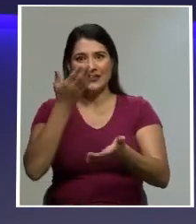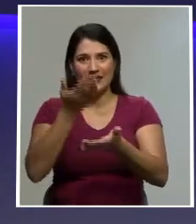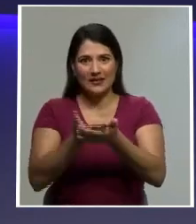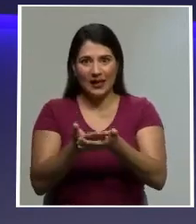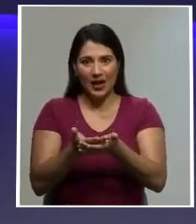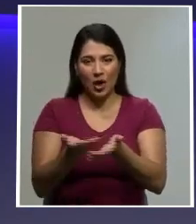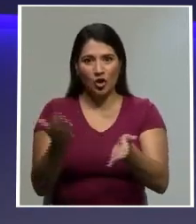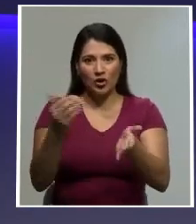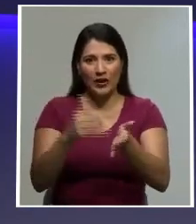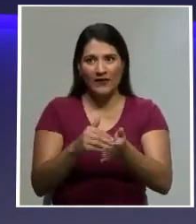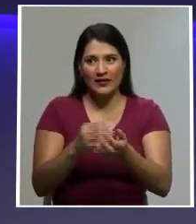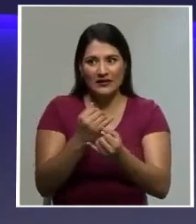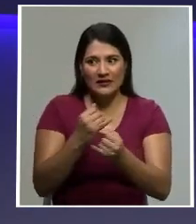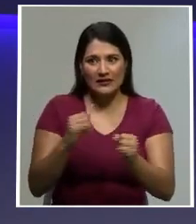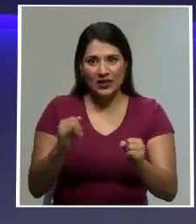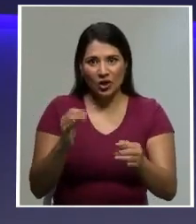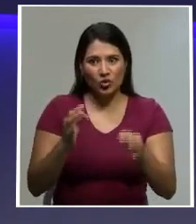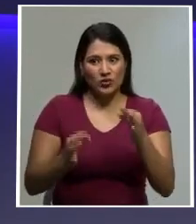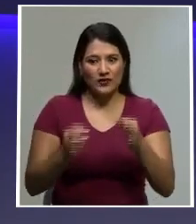envejecer.